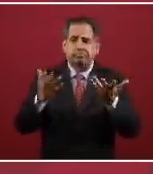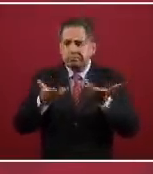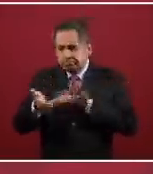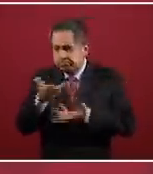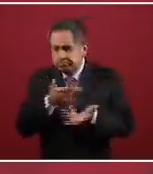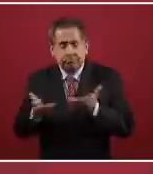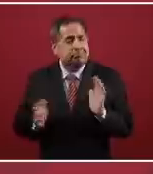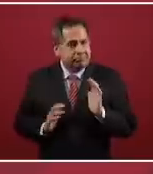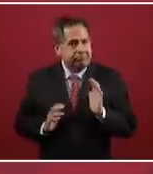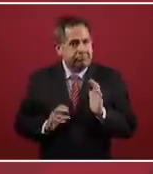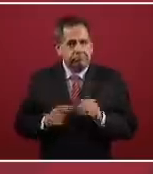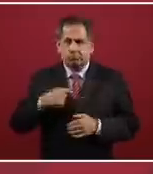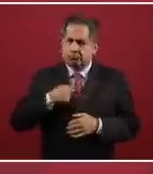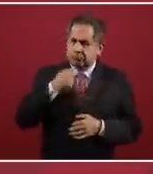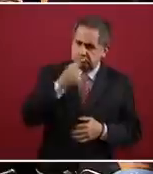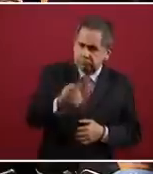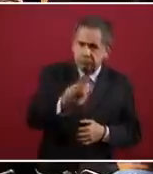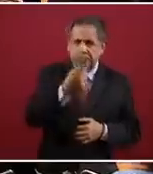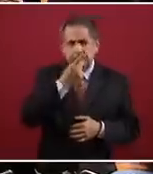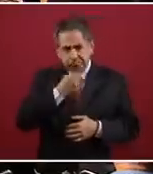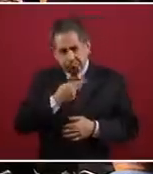es derecho de réplica.